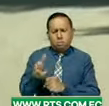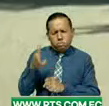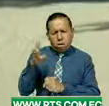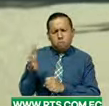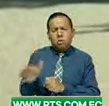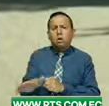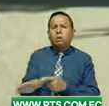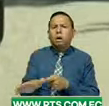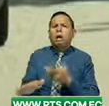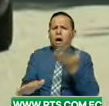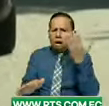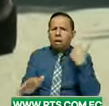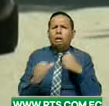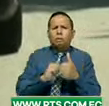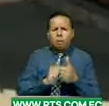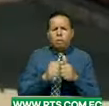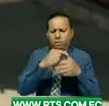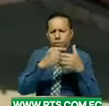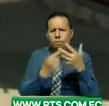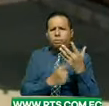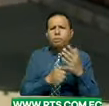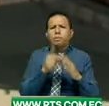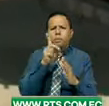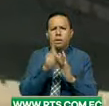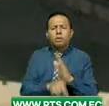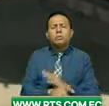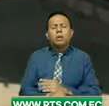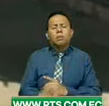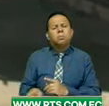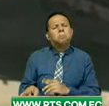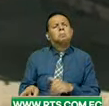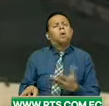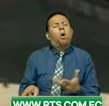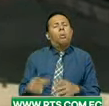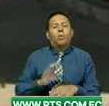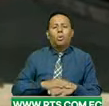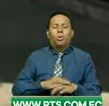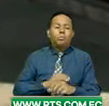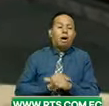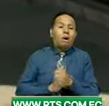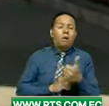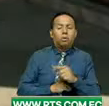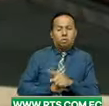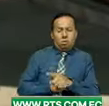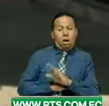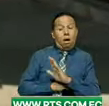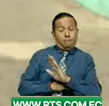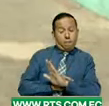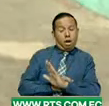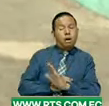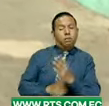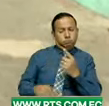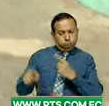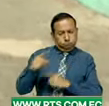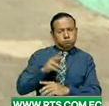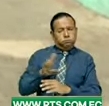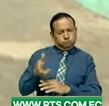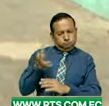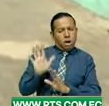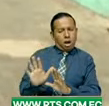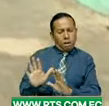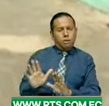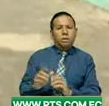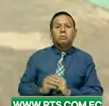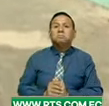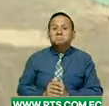tenía varios antecedentes penales. El hecho respondería a una presunta venganza. Habría sido amenazado de muerte. Agentes de la